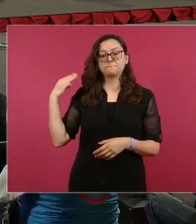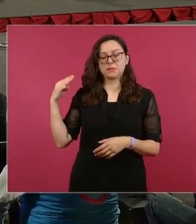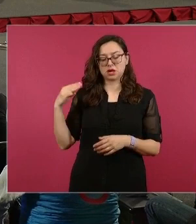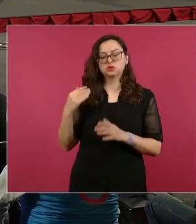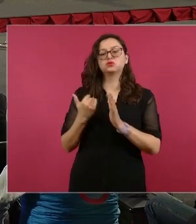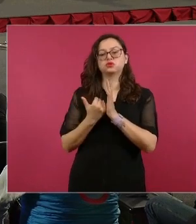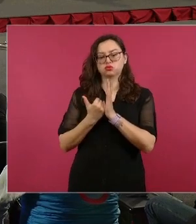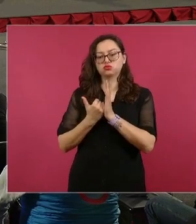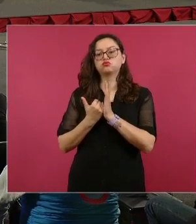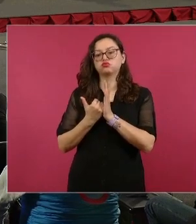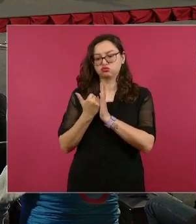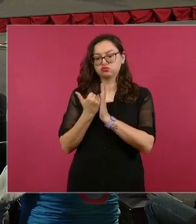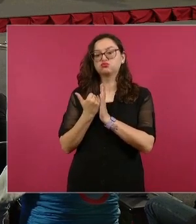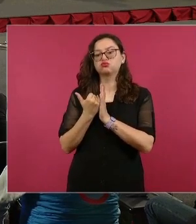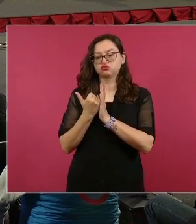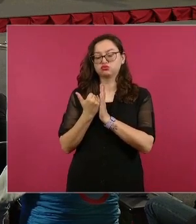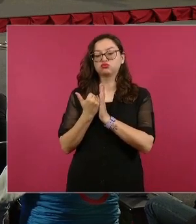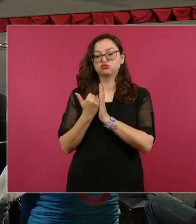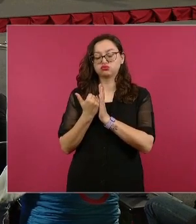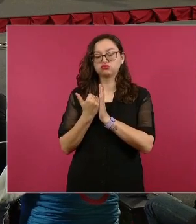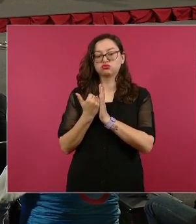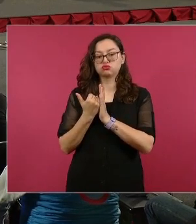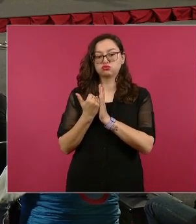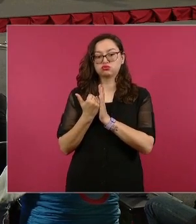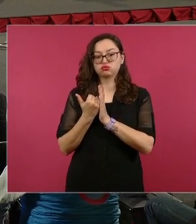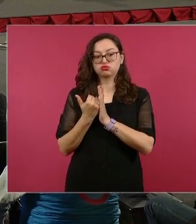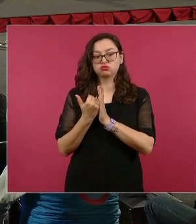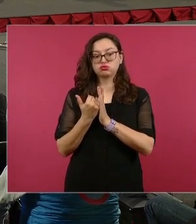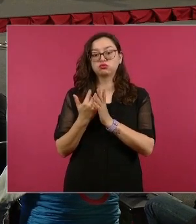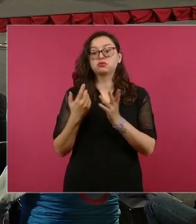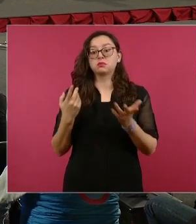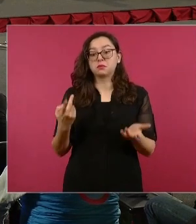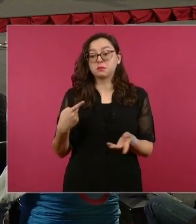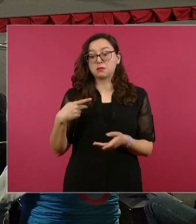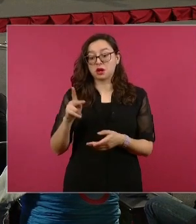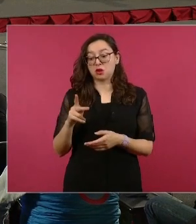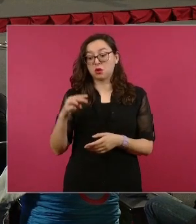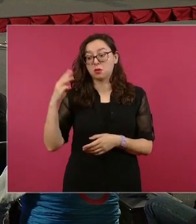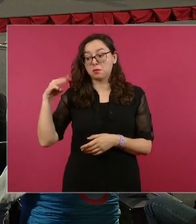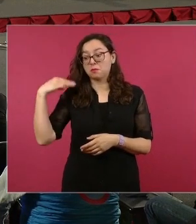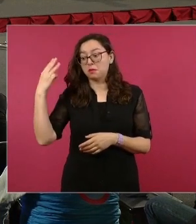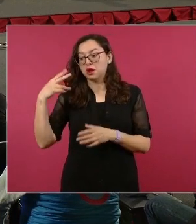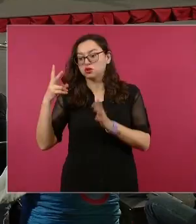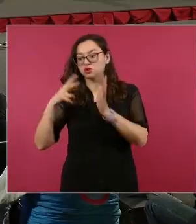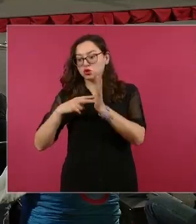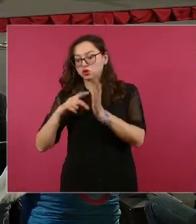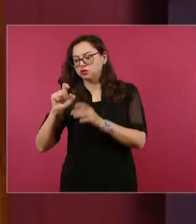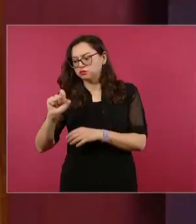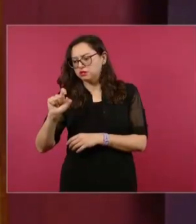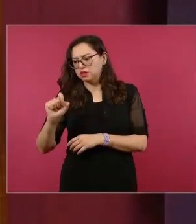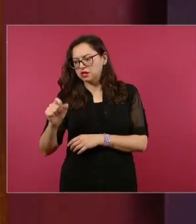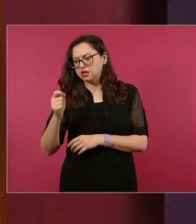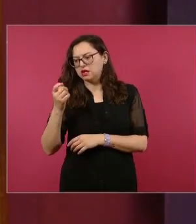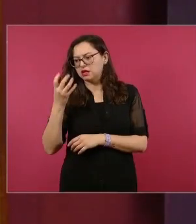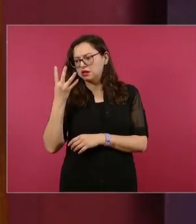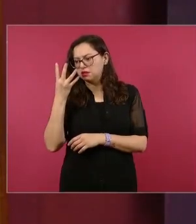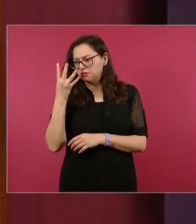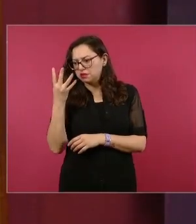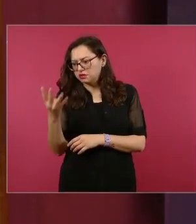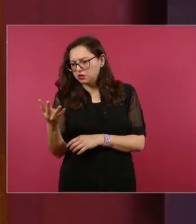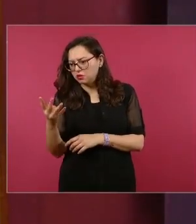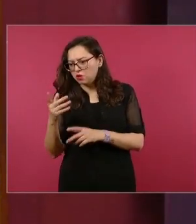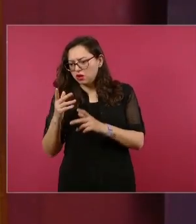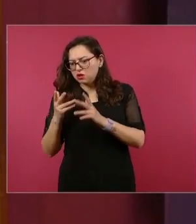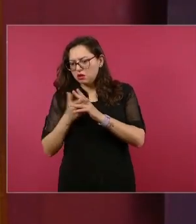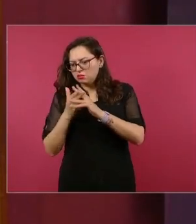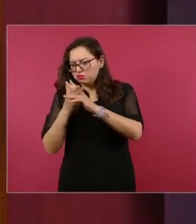respecto a febrero, es el marzo de 2024 más bajo desde hace